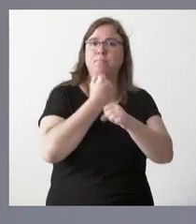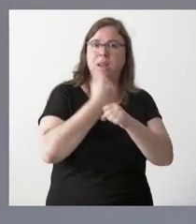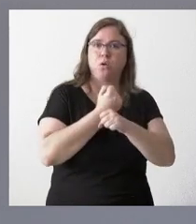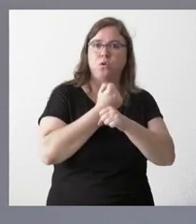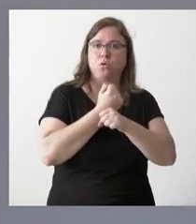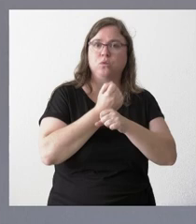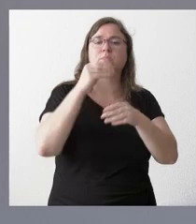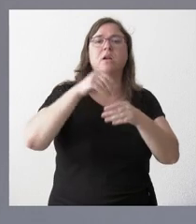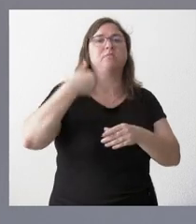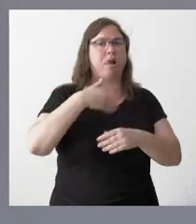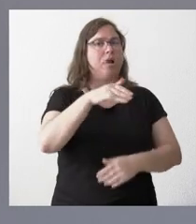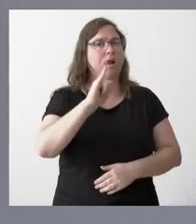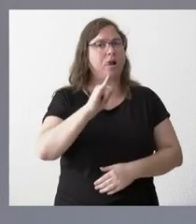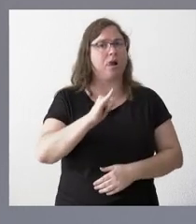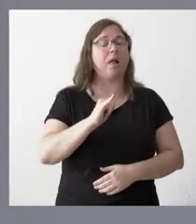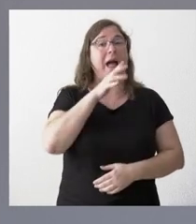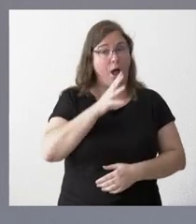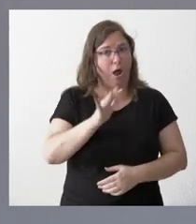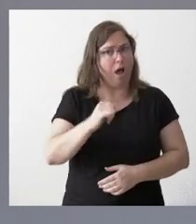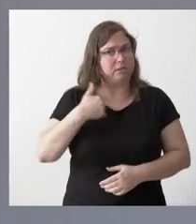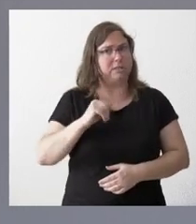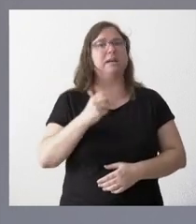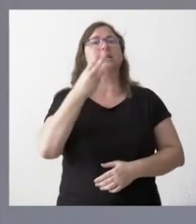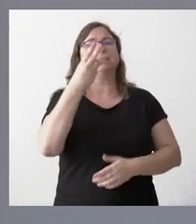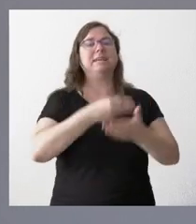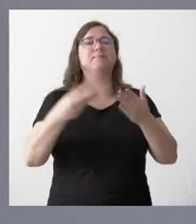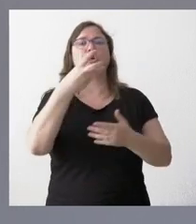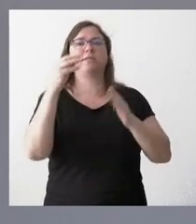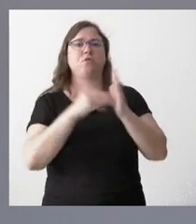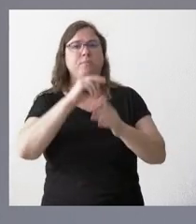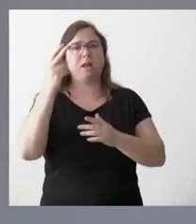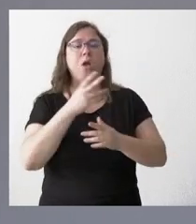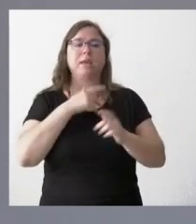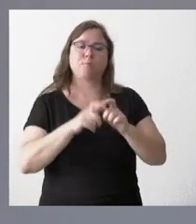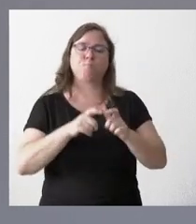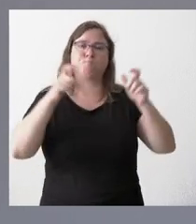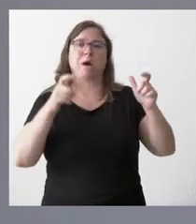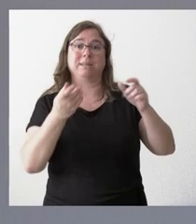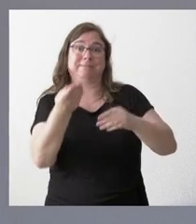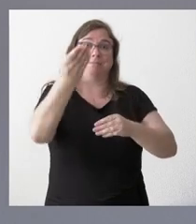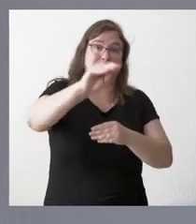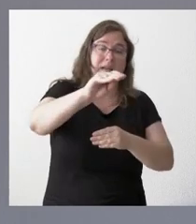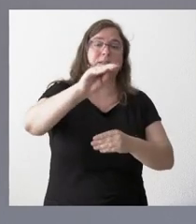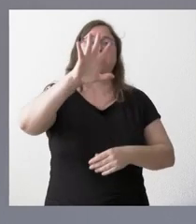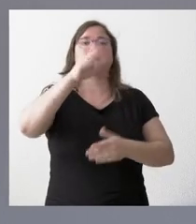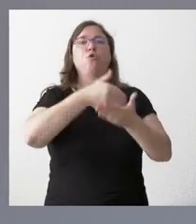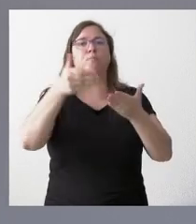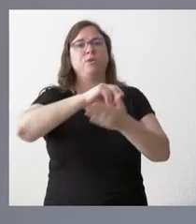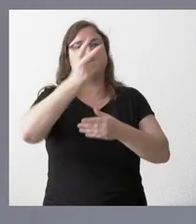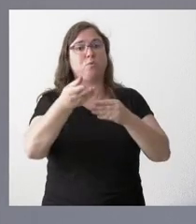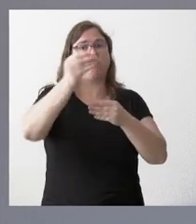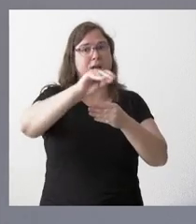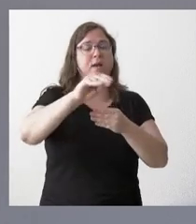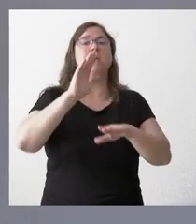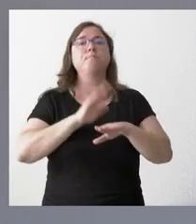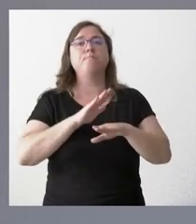ya tenemos en marcha ahora por importe de 3.300.000 euros y que queremos fortalecer añadiendo otros 5 millones de euros para actuaciones que